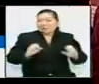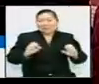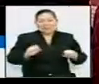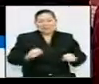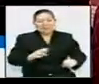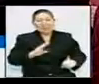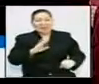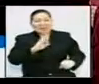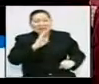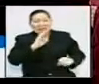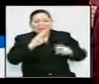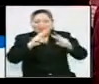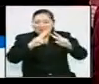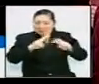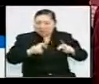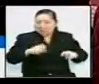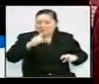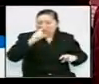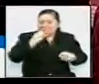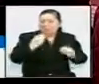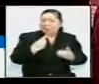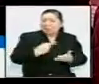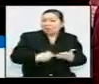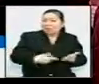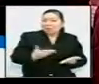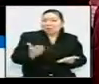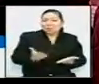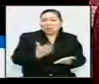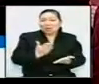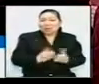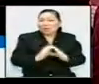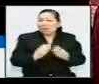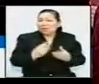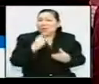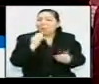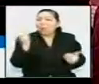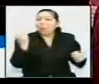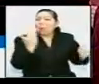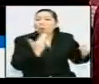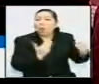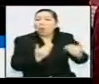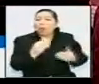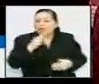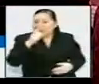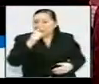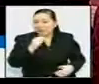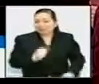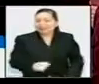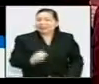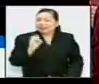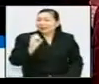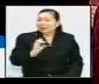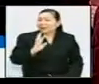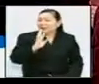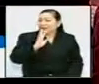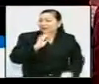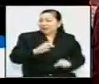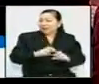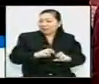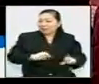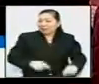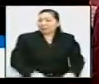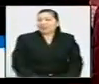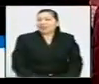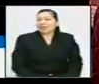Claro, investiguen a Martín Vizcarra, porque de repente los problemas que tiene el Congreso quieren taparlos con el problema de Vizcarra, y siempre lo dicen en el pleno.